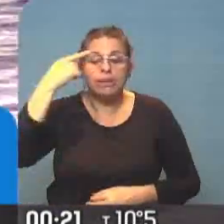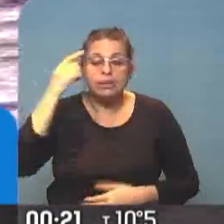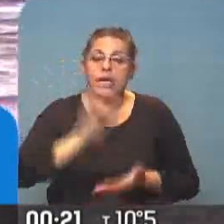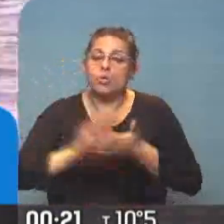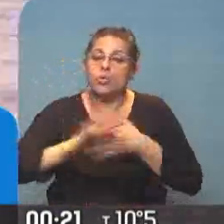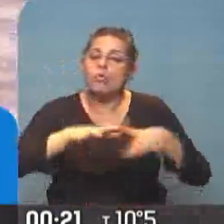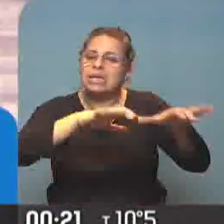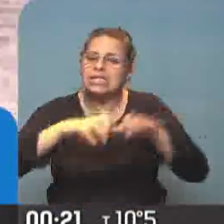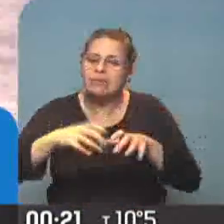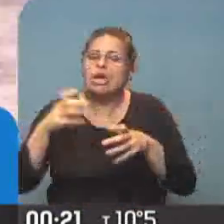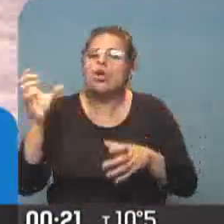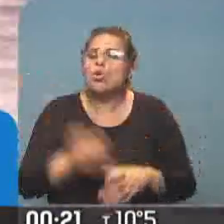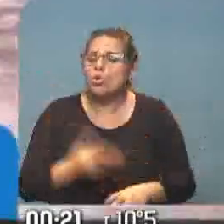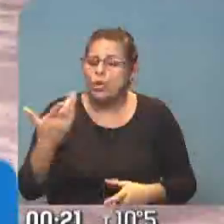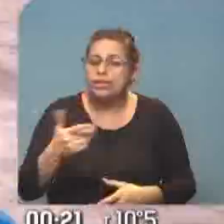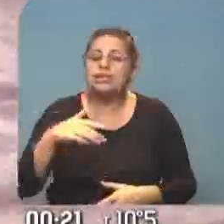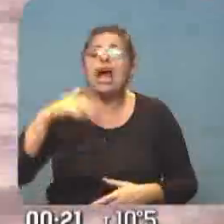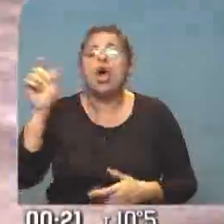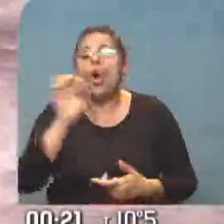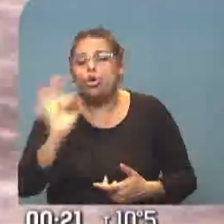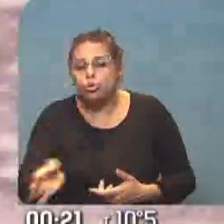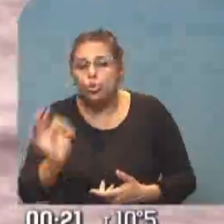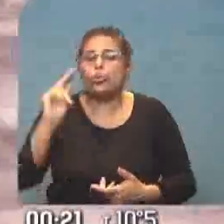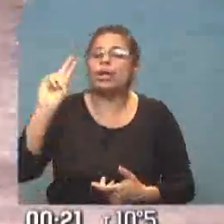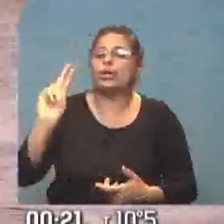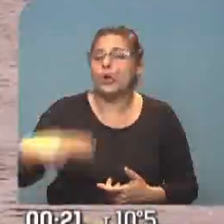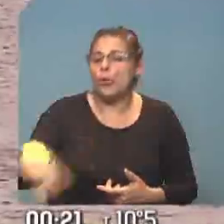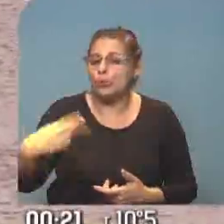de gruesa que se produciría en los meses de octubre, noviembre,